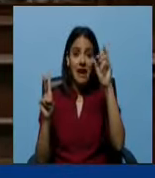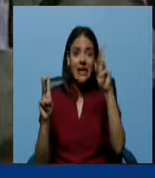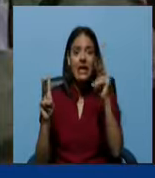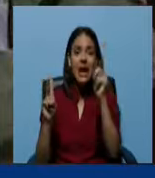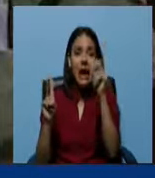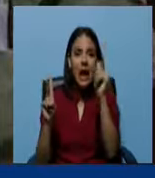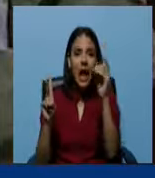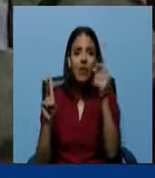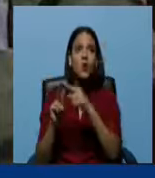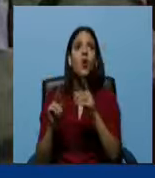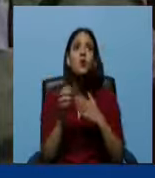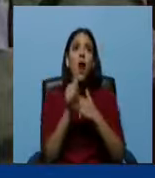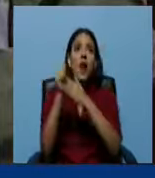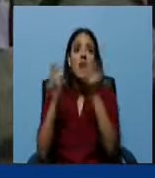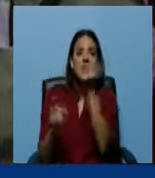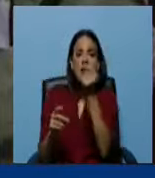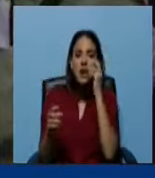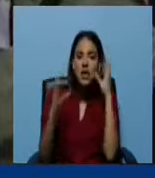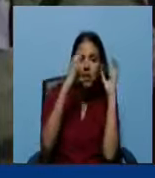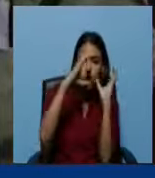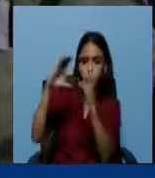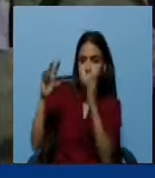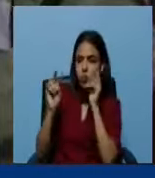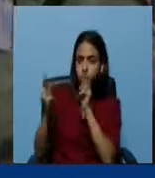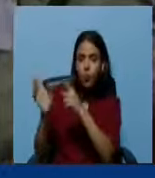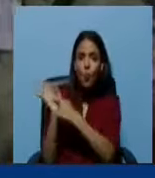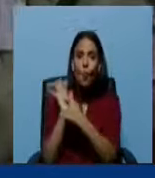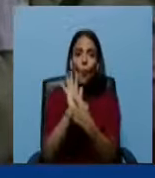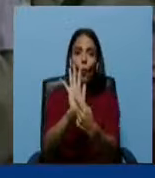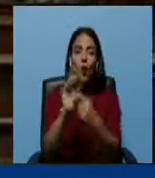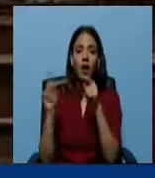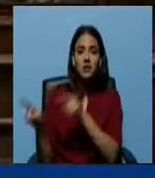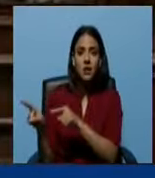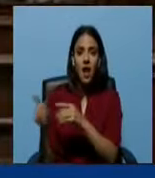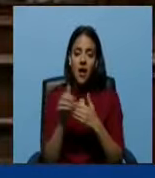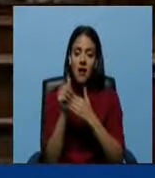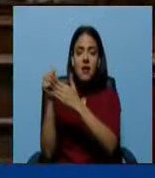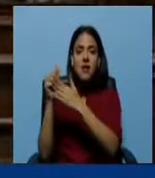De entre los que yo conocí, ustedes conocieron otros.